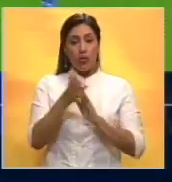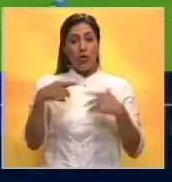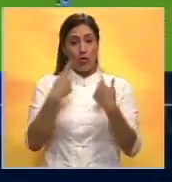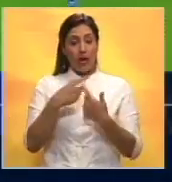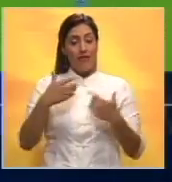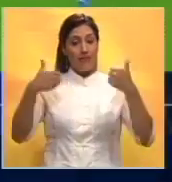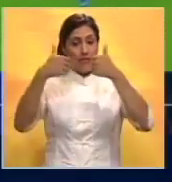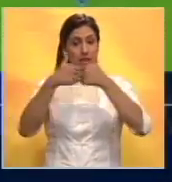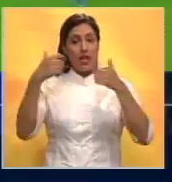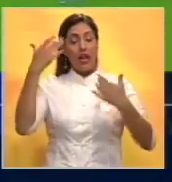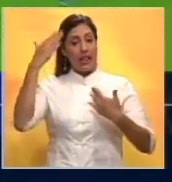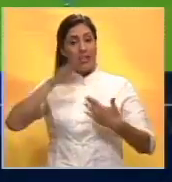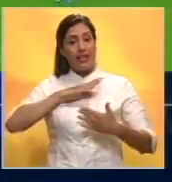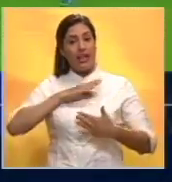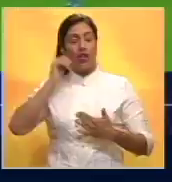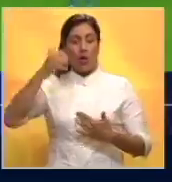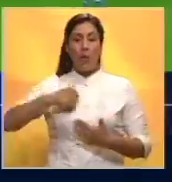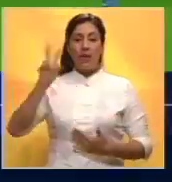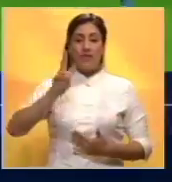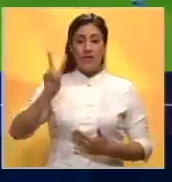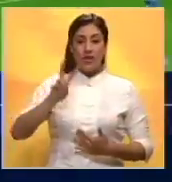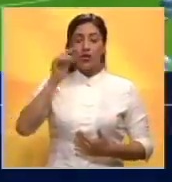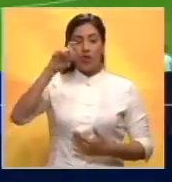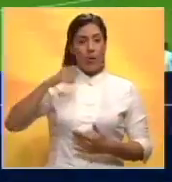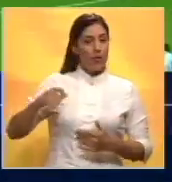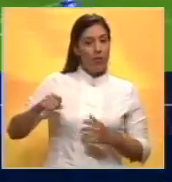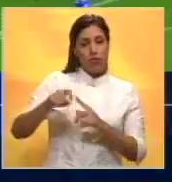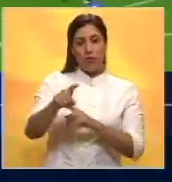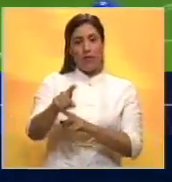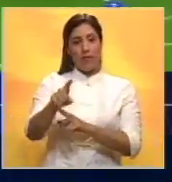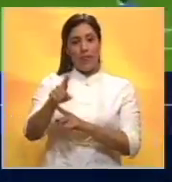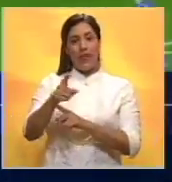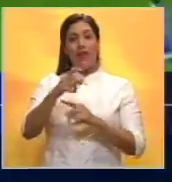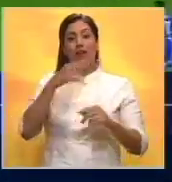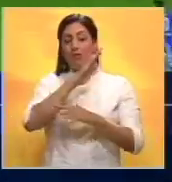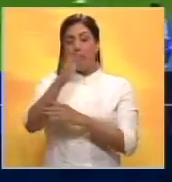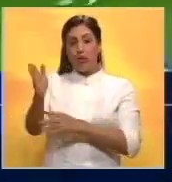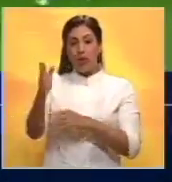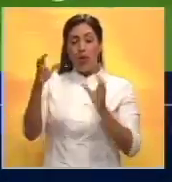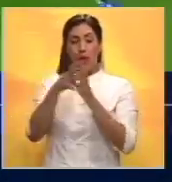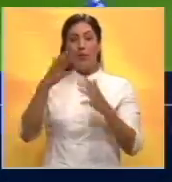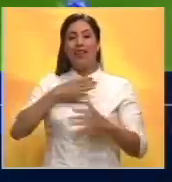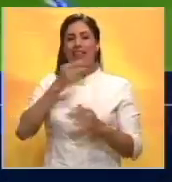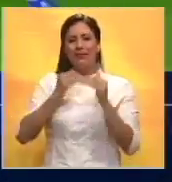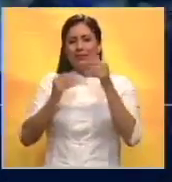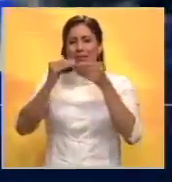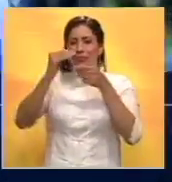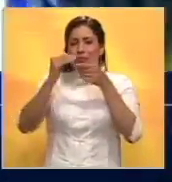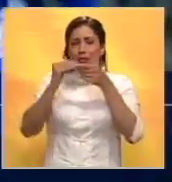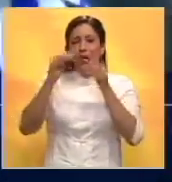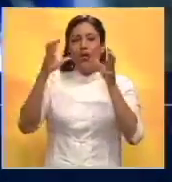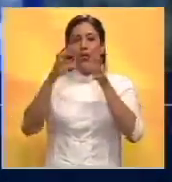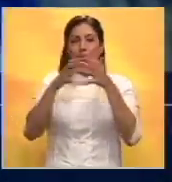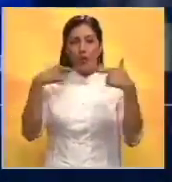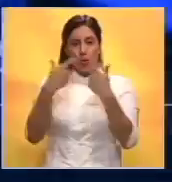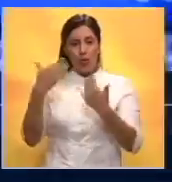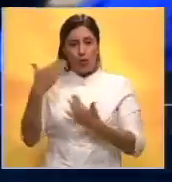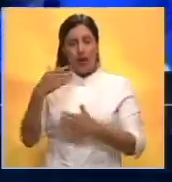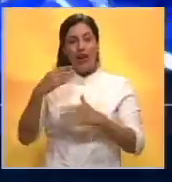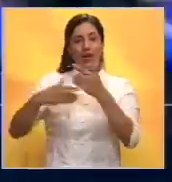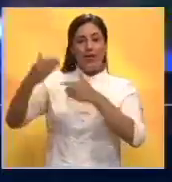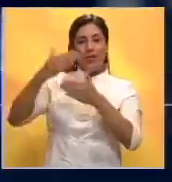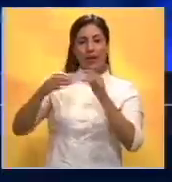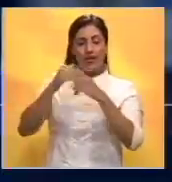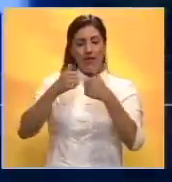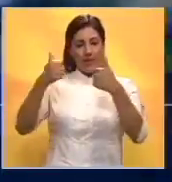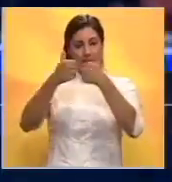final de la Copa de Rey será el alavés del venezolano Cristian Santos derrotó al Celta de Vigo por la mínima diferencia en el estadio mendiz en la vuelta de